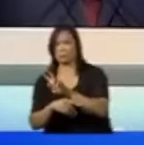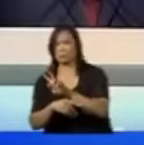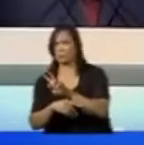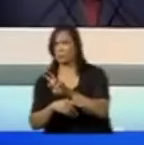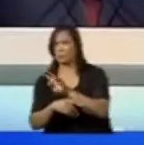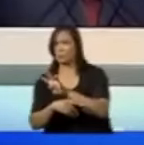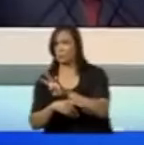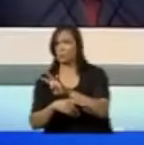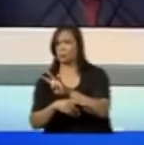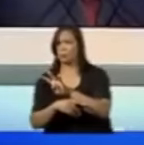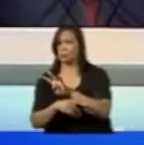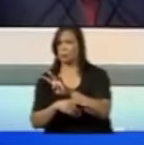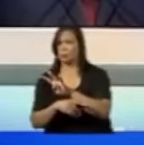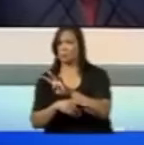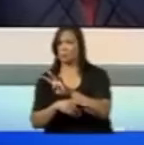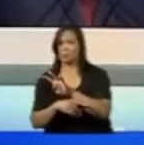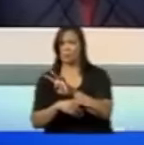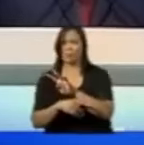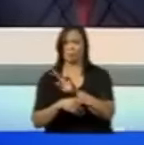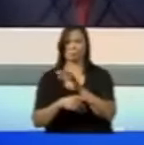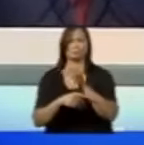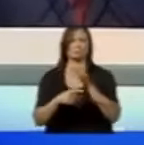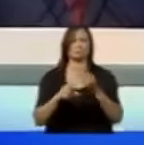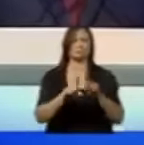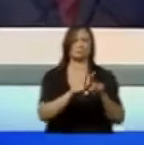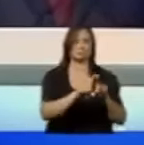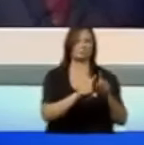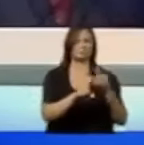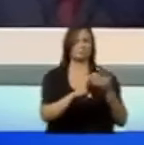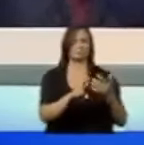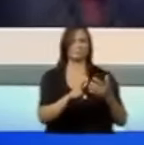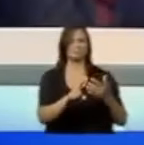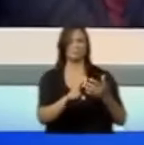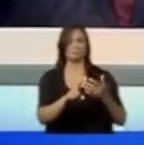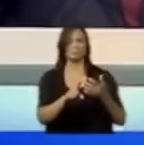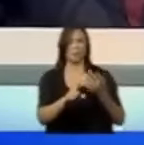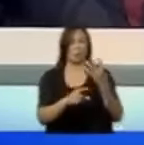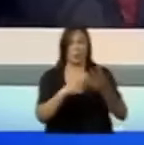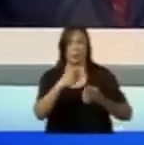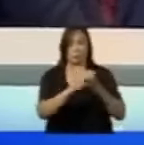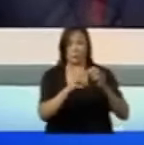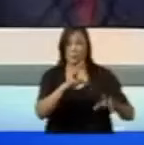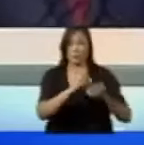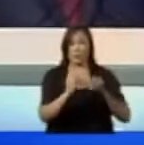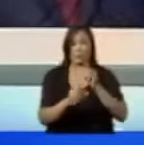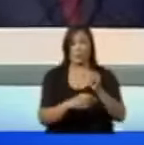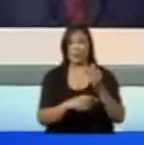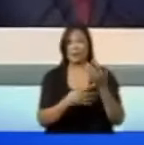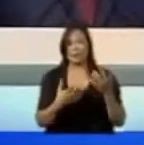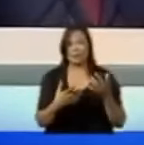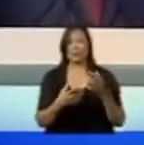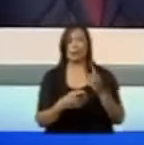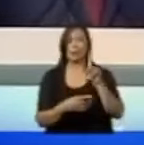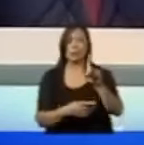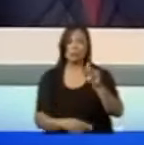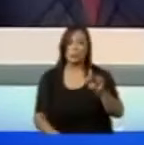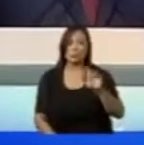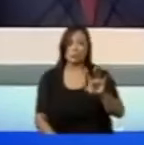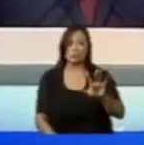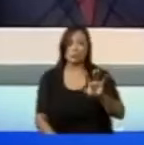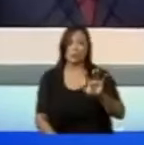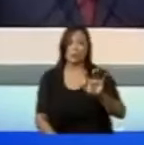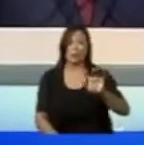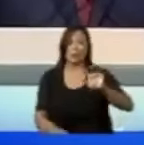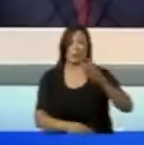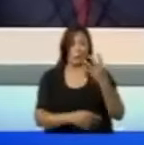más drogas por mes que lo que se hacía anteriormente. O sea, en estos 4 años tenemos más de 1.5